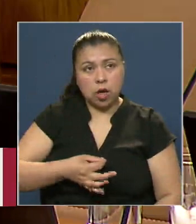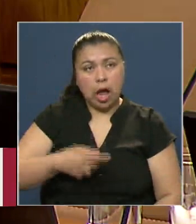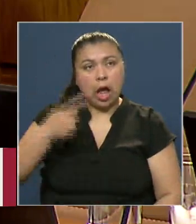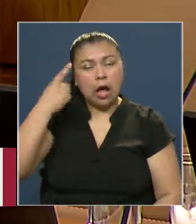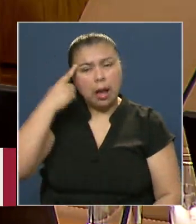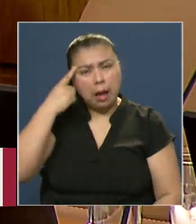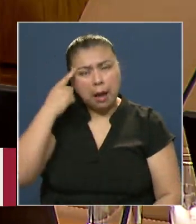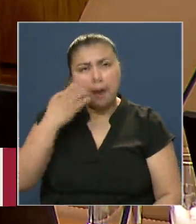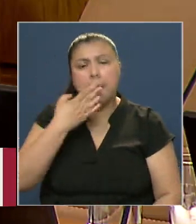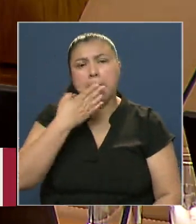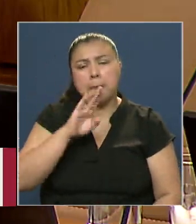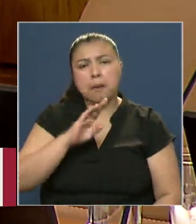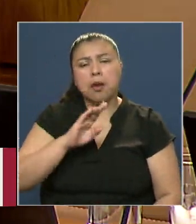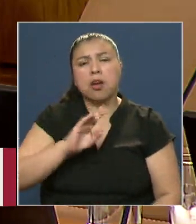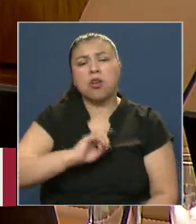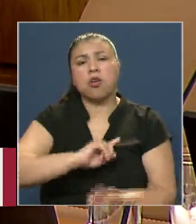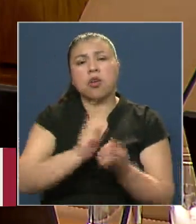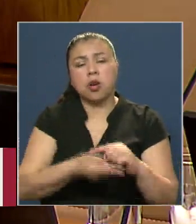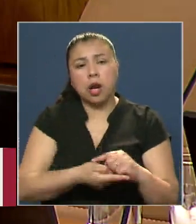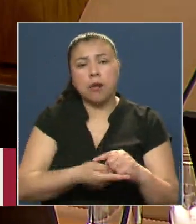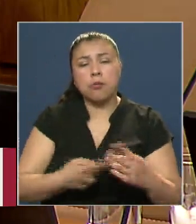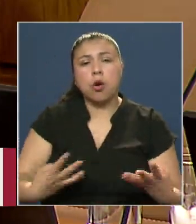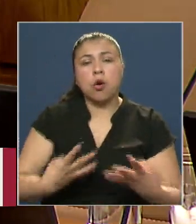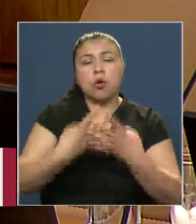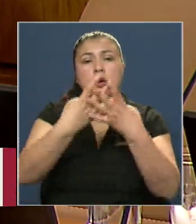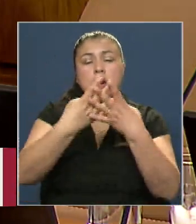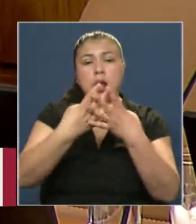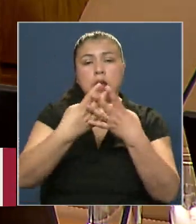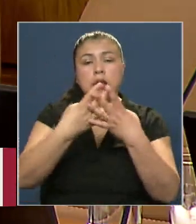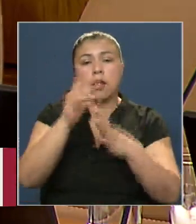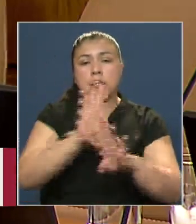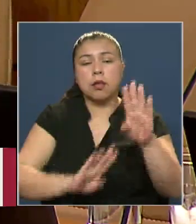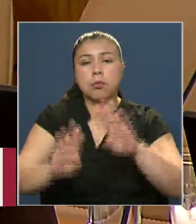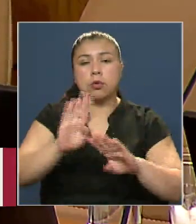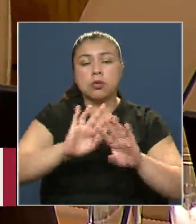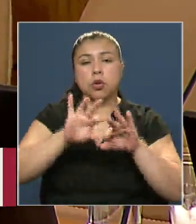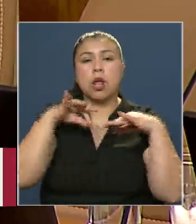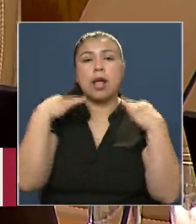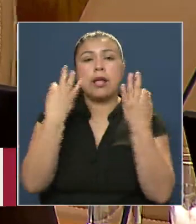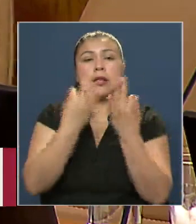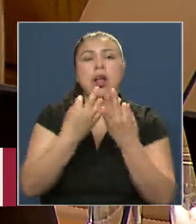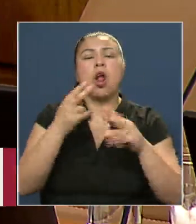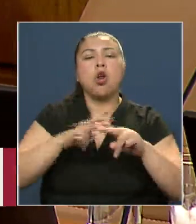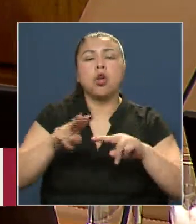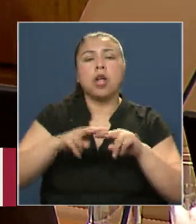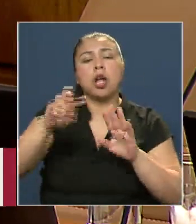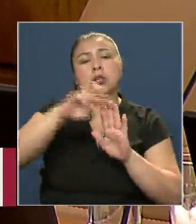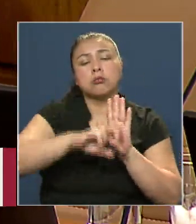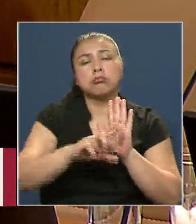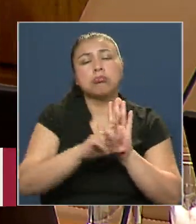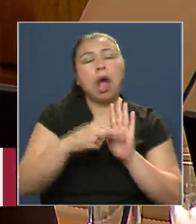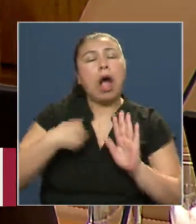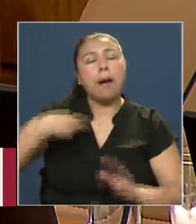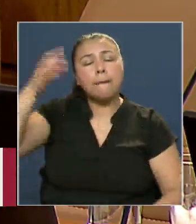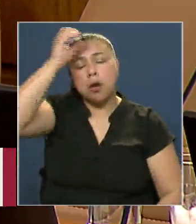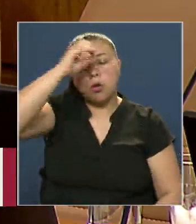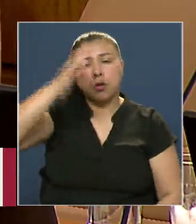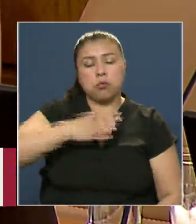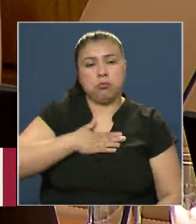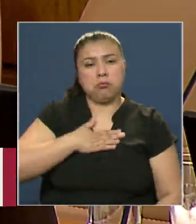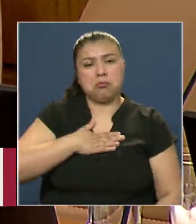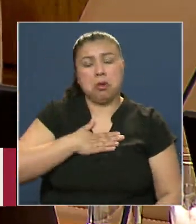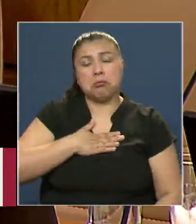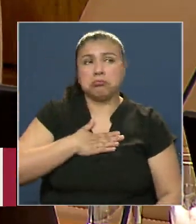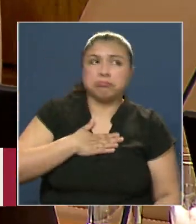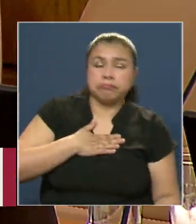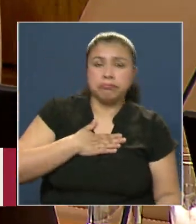aterrizarlo en una red de protección integral, porque en realidad lo que hace este proyecto, a mi juicio